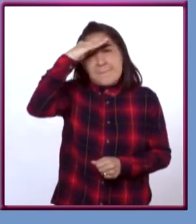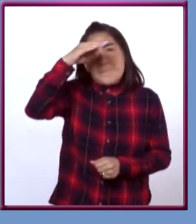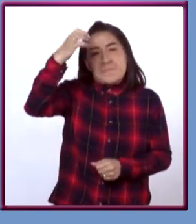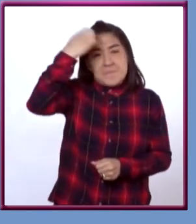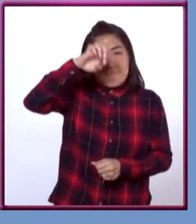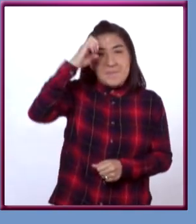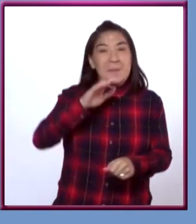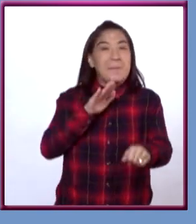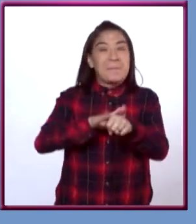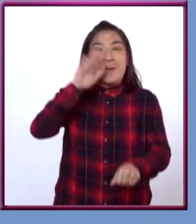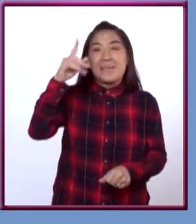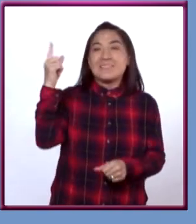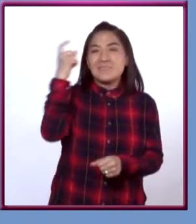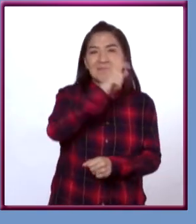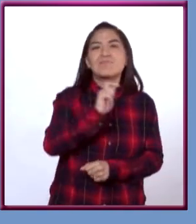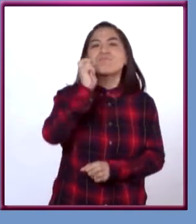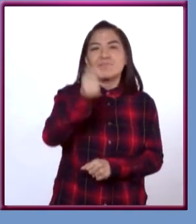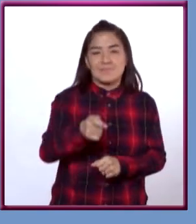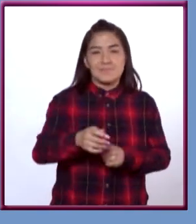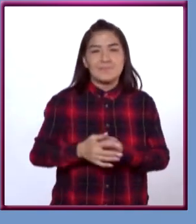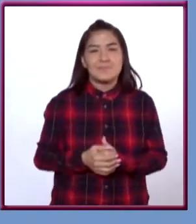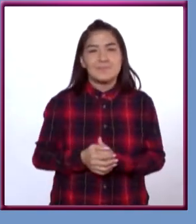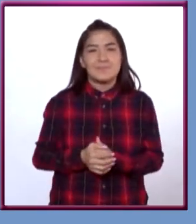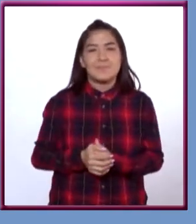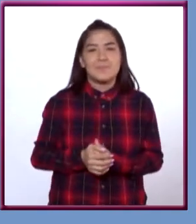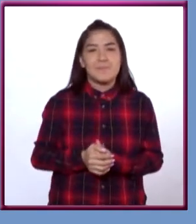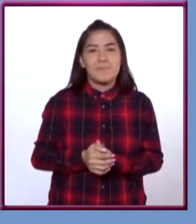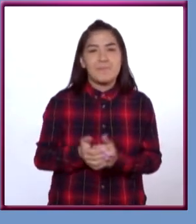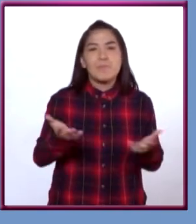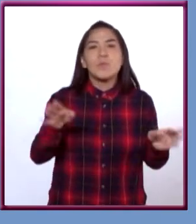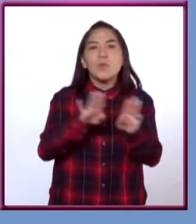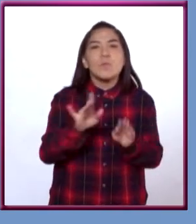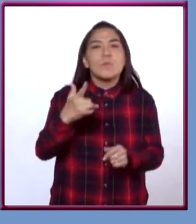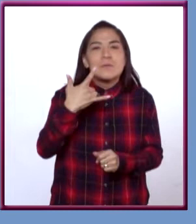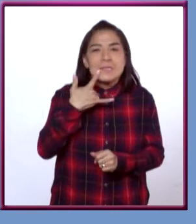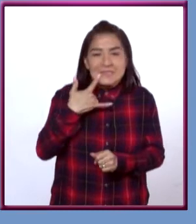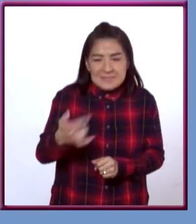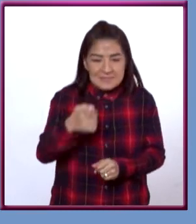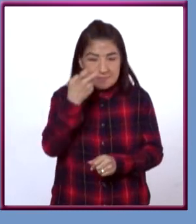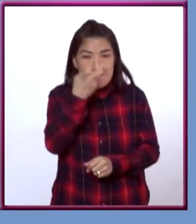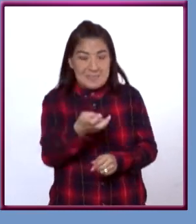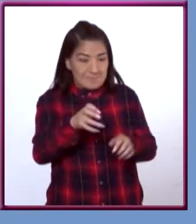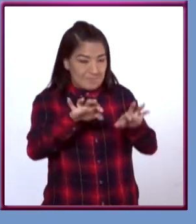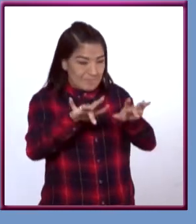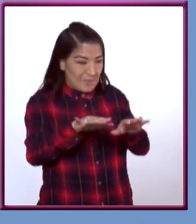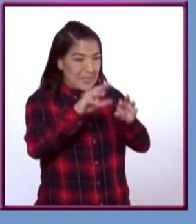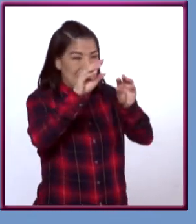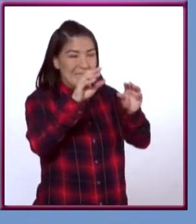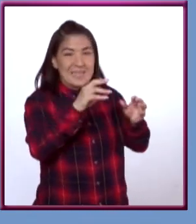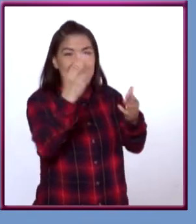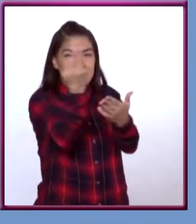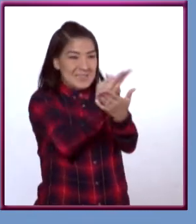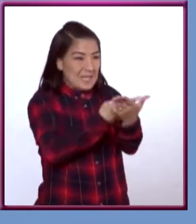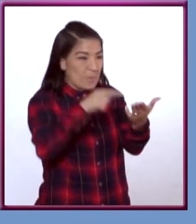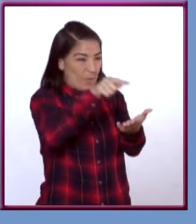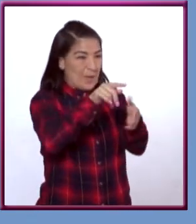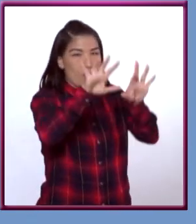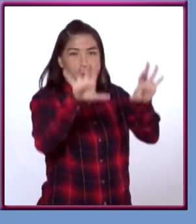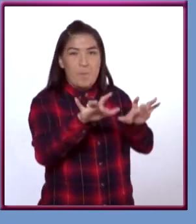lo más complicado es lograr que el modelo que estás haciendo en la computadora